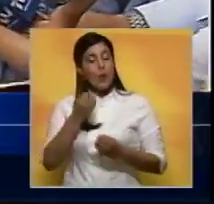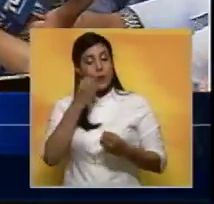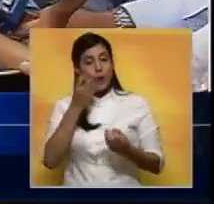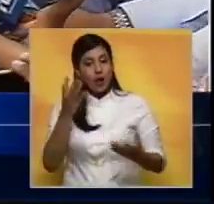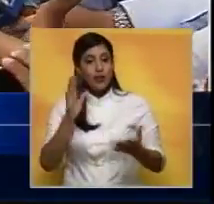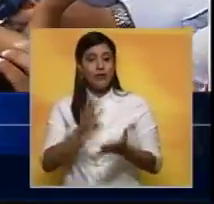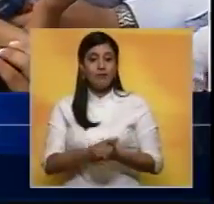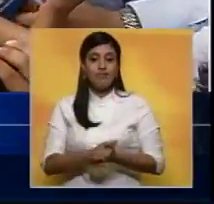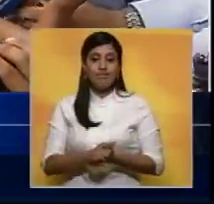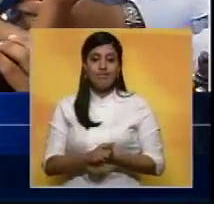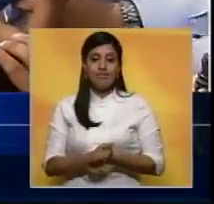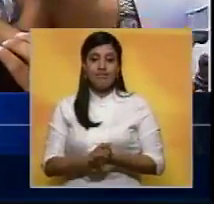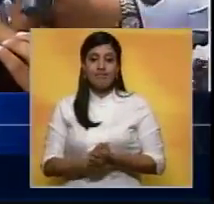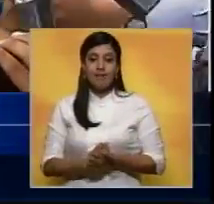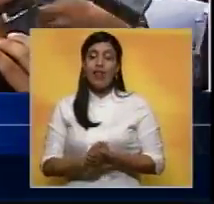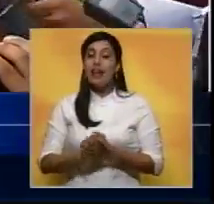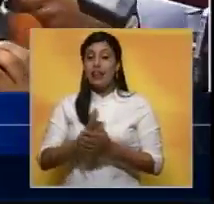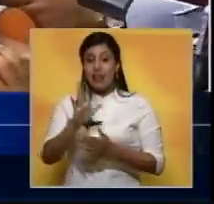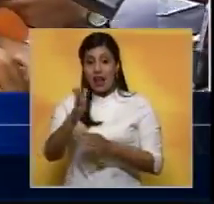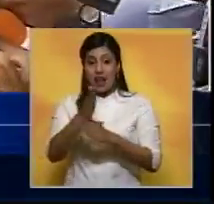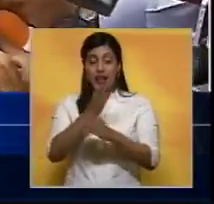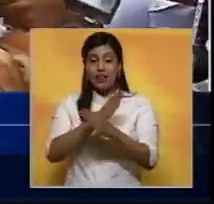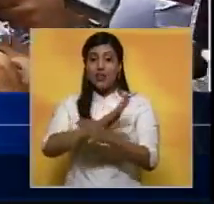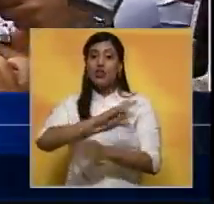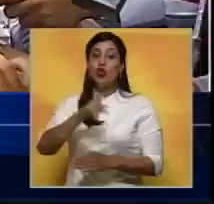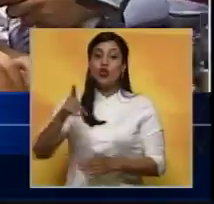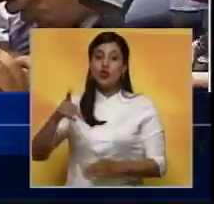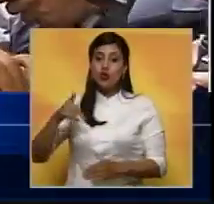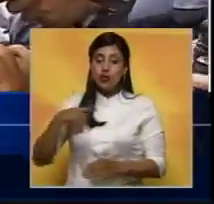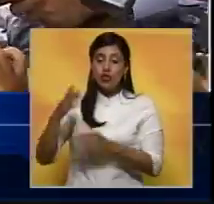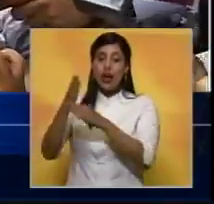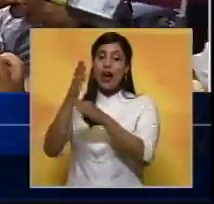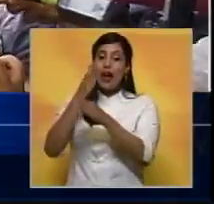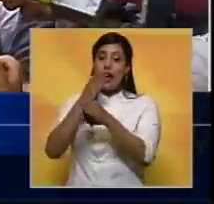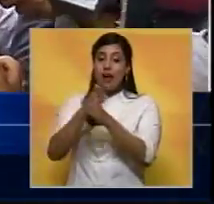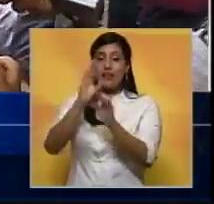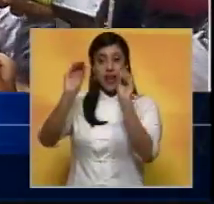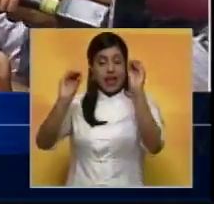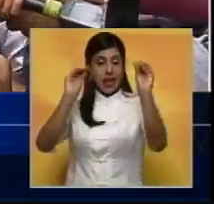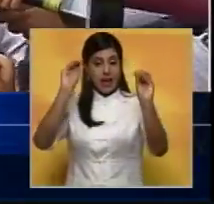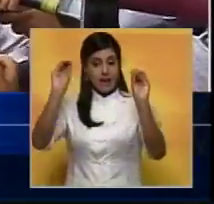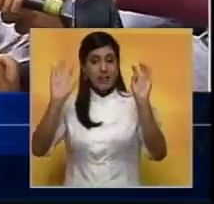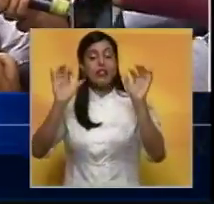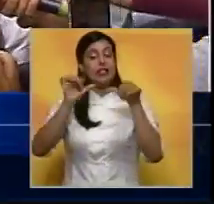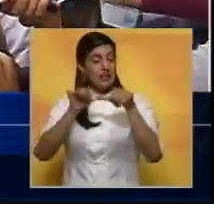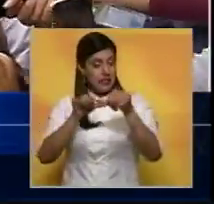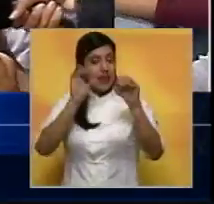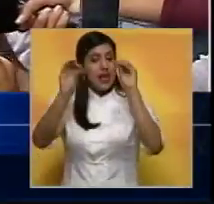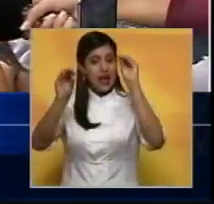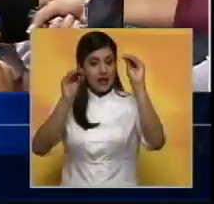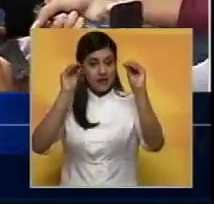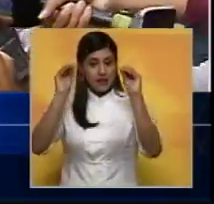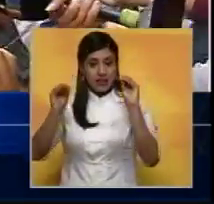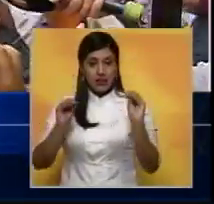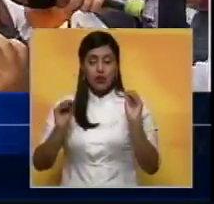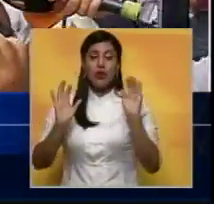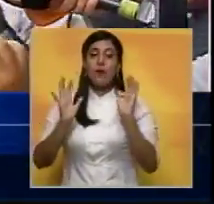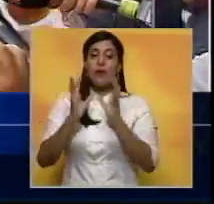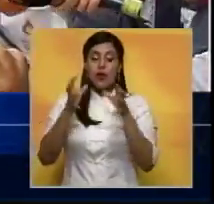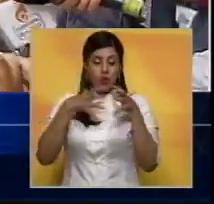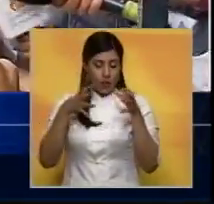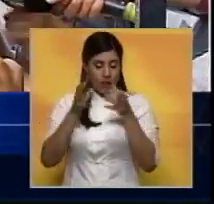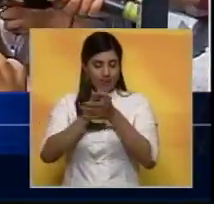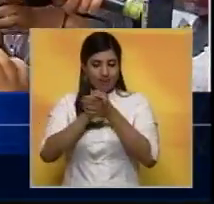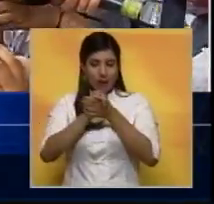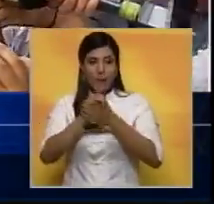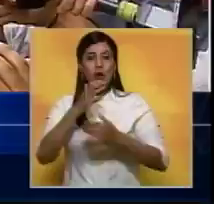Bueno, tal como lo habían anunciado y seguirán anunciándolo los